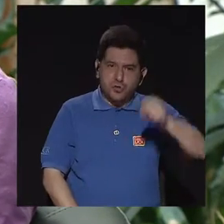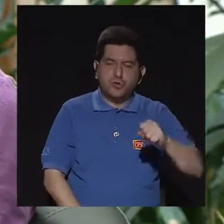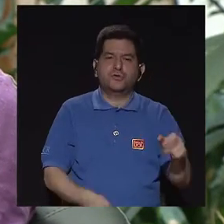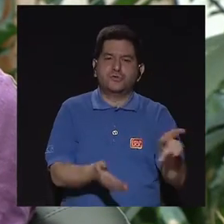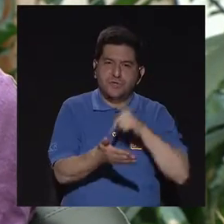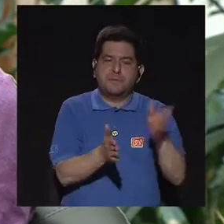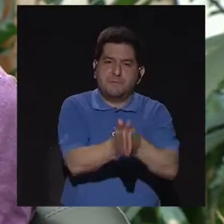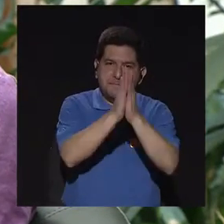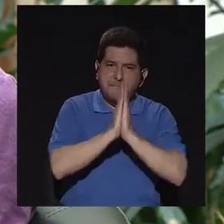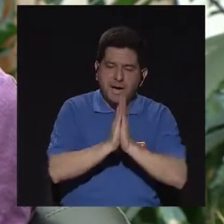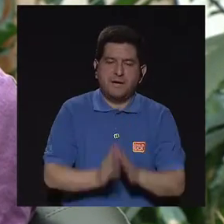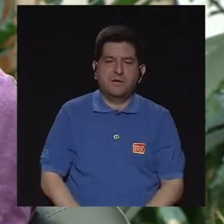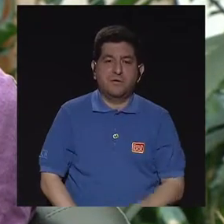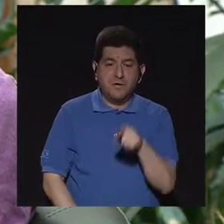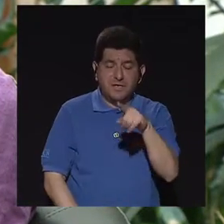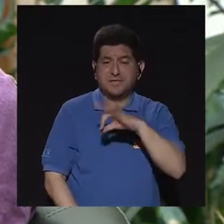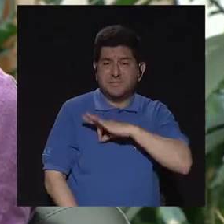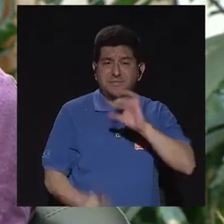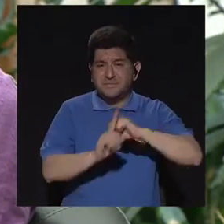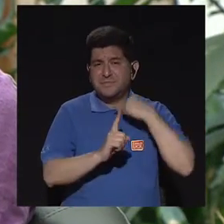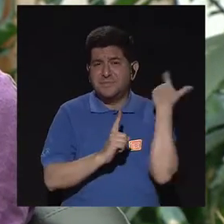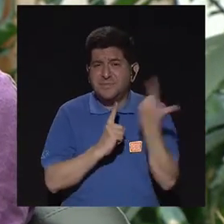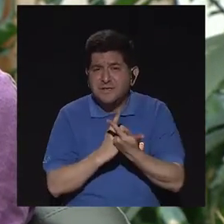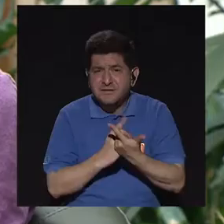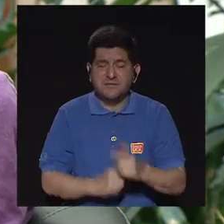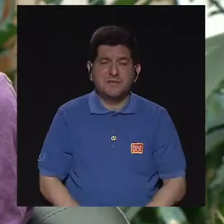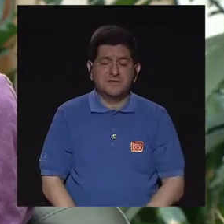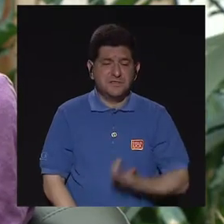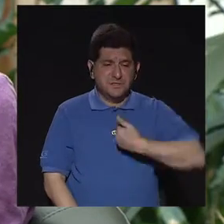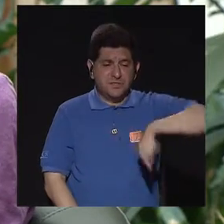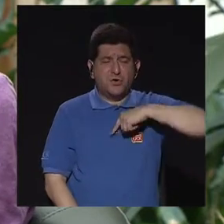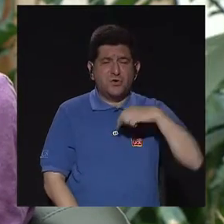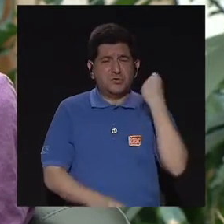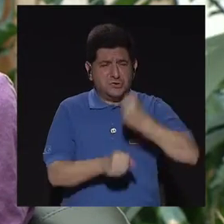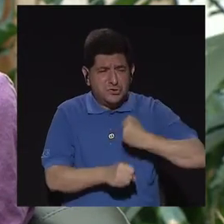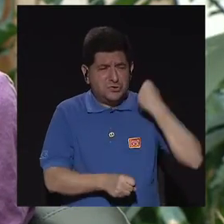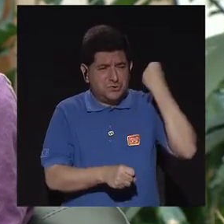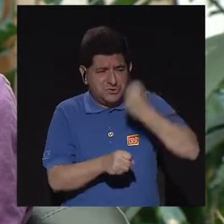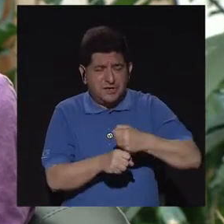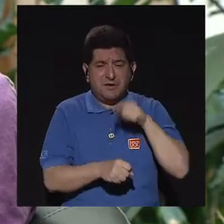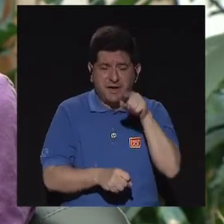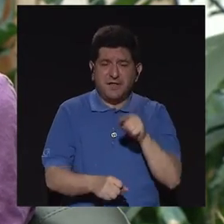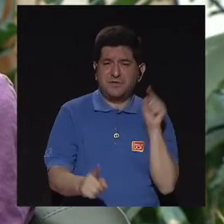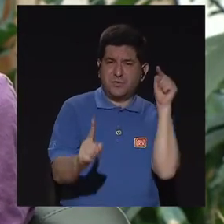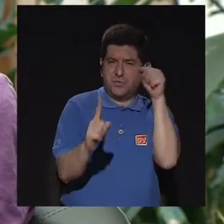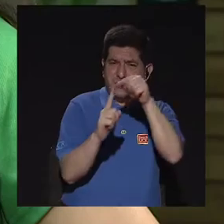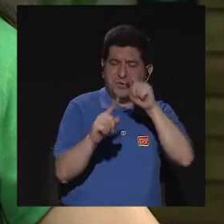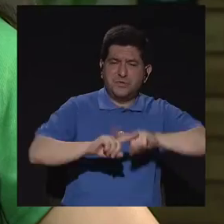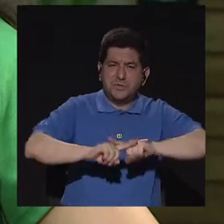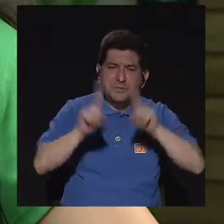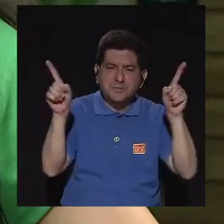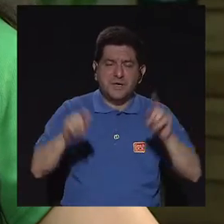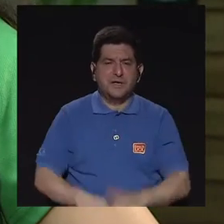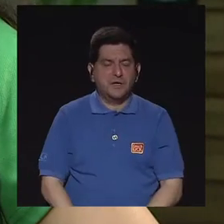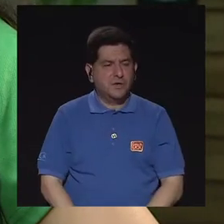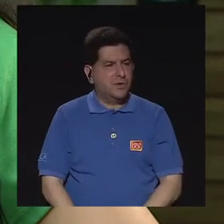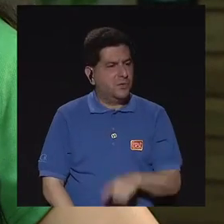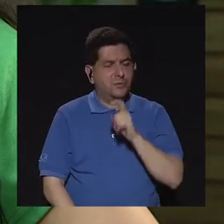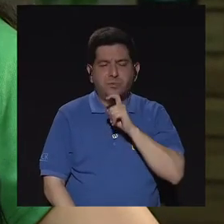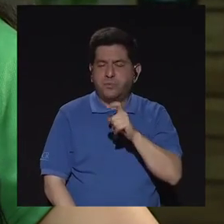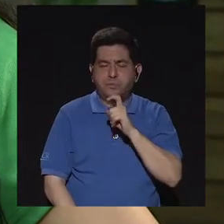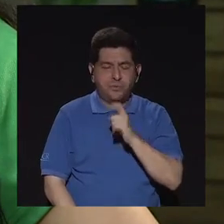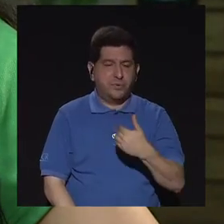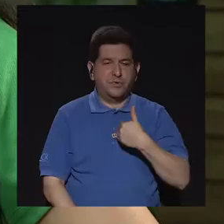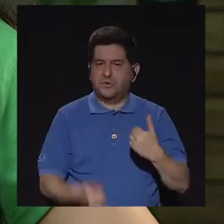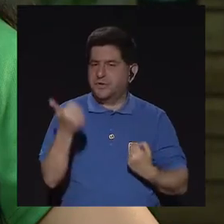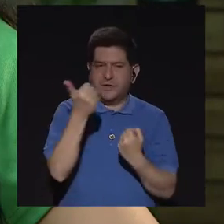lo demás, tratando de hacer un bien social. Entonces, en realidad, hacemos nuestro esfuerzo porque es para lo que nos dedicamos, pero sí es muy costoso